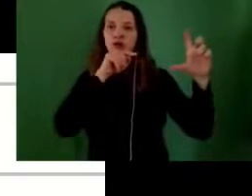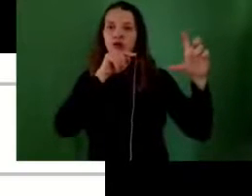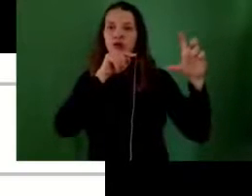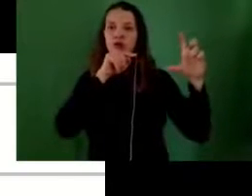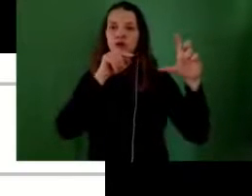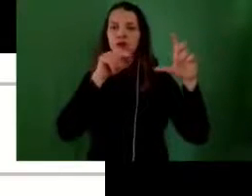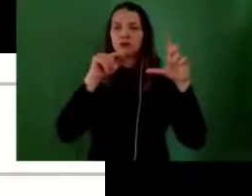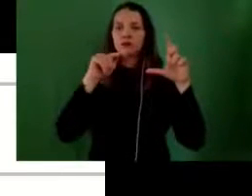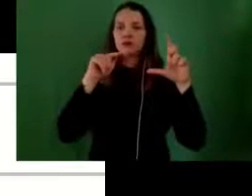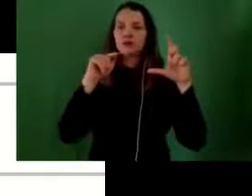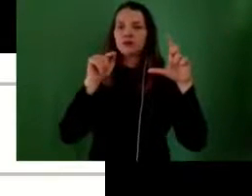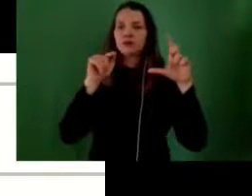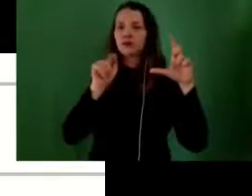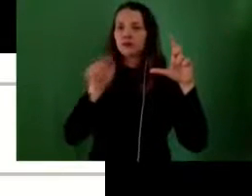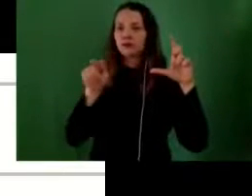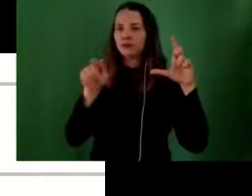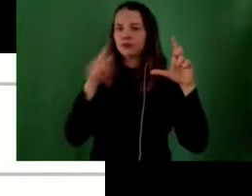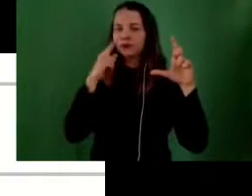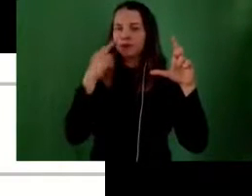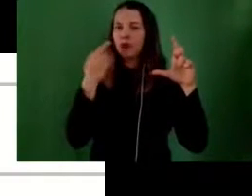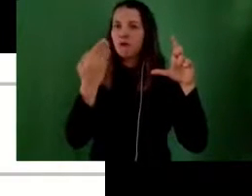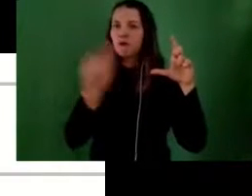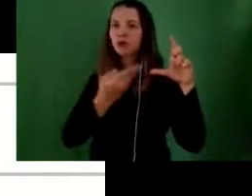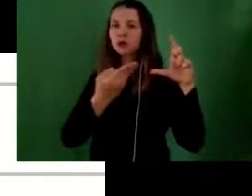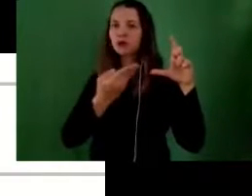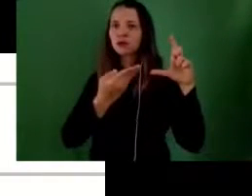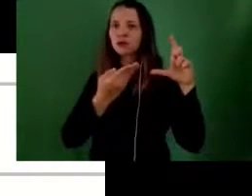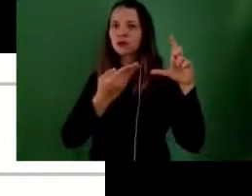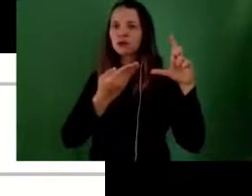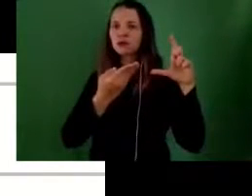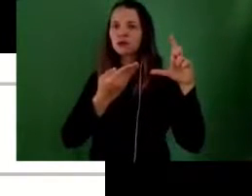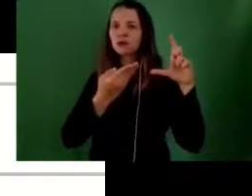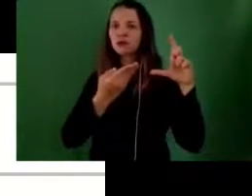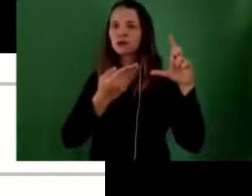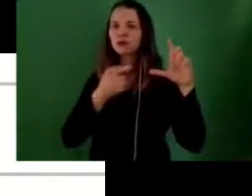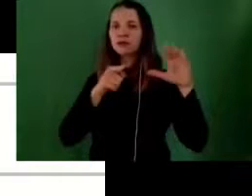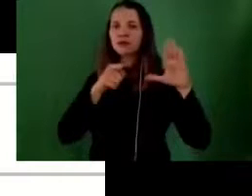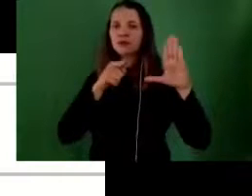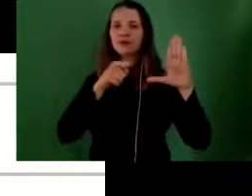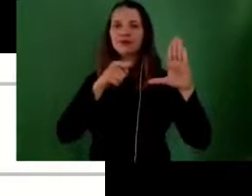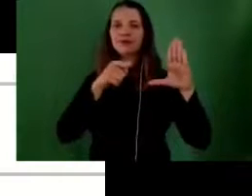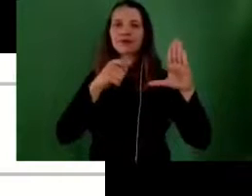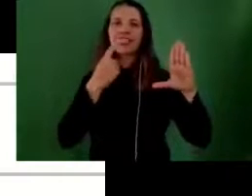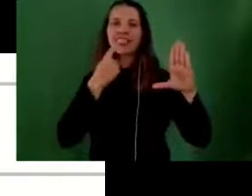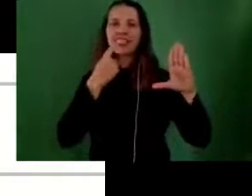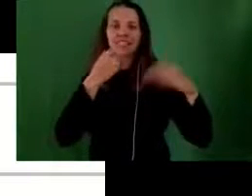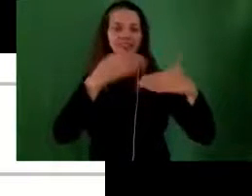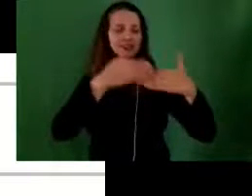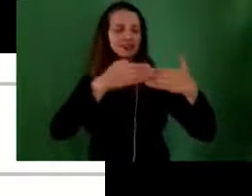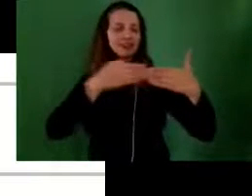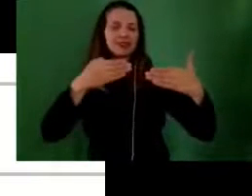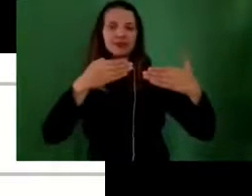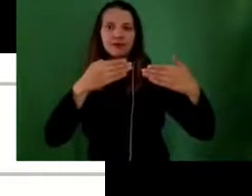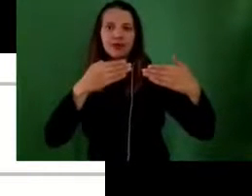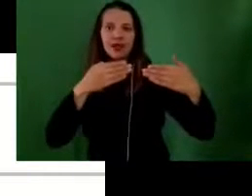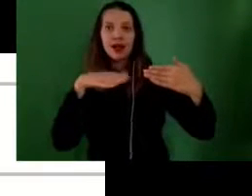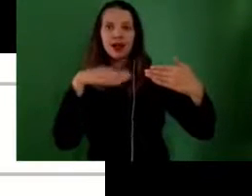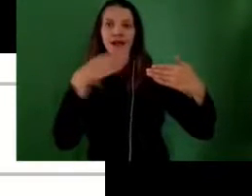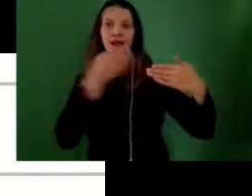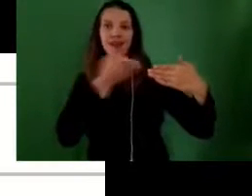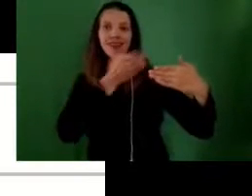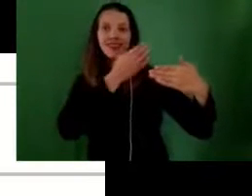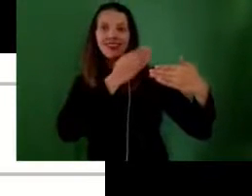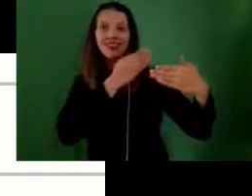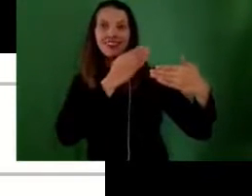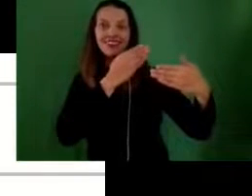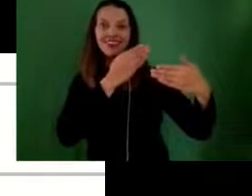es, lo que hay atrás de esta valla metálica es probablemente un edificio en construcción. Entonces,